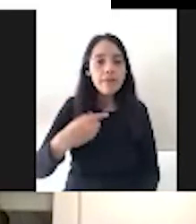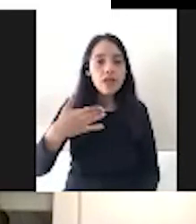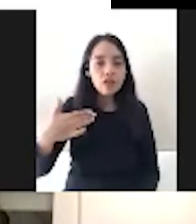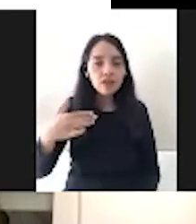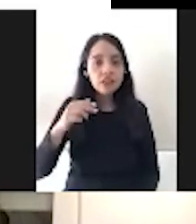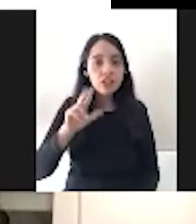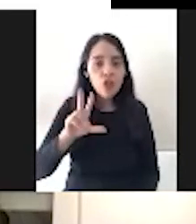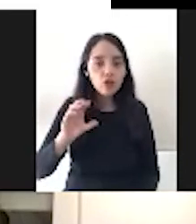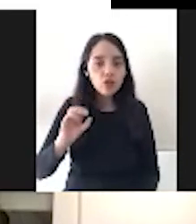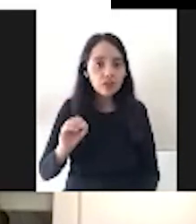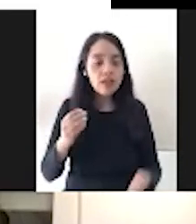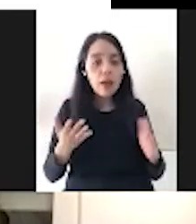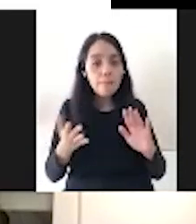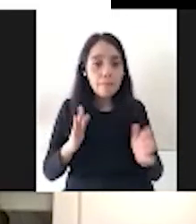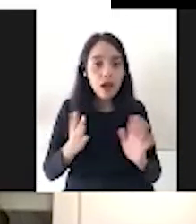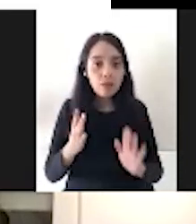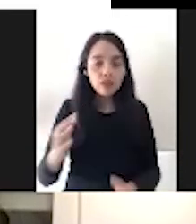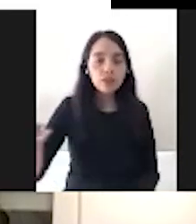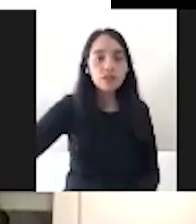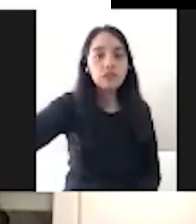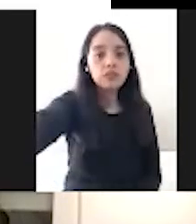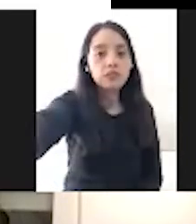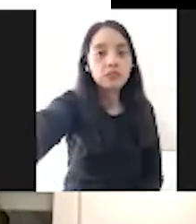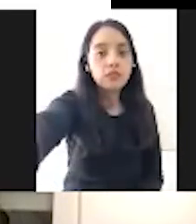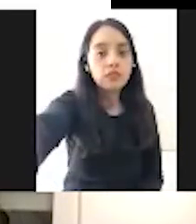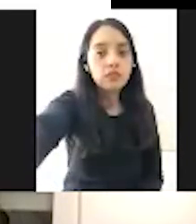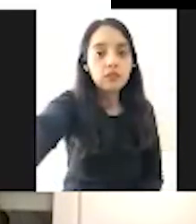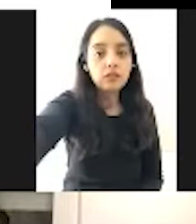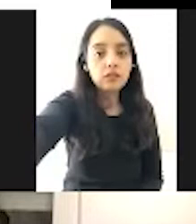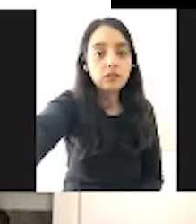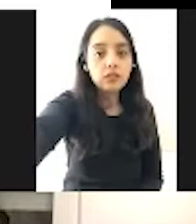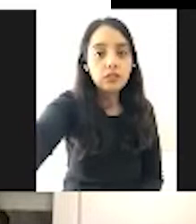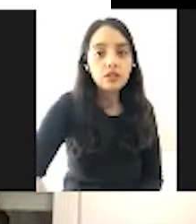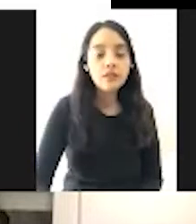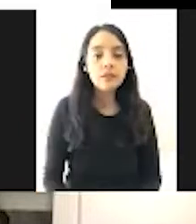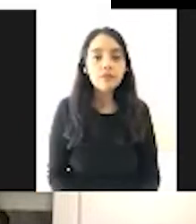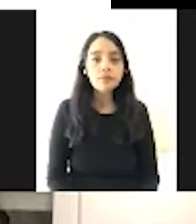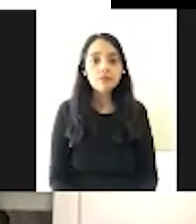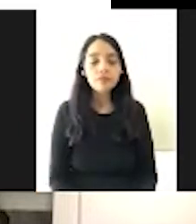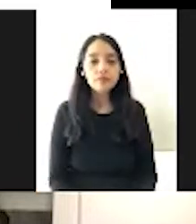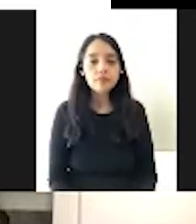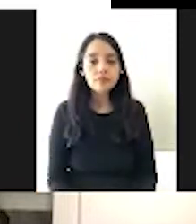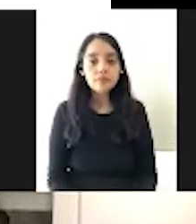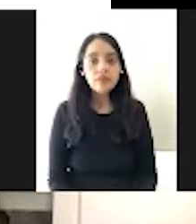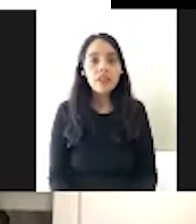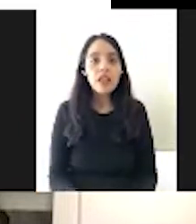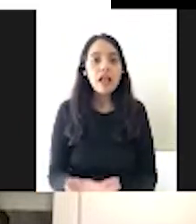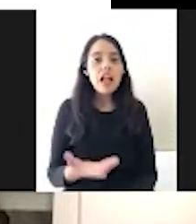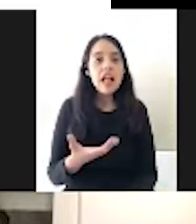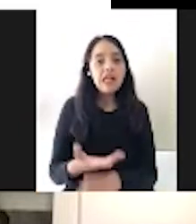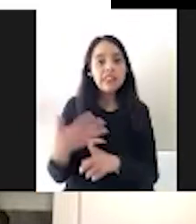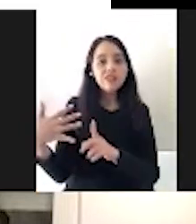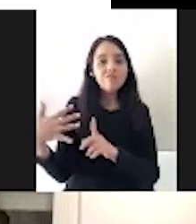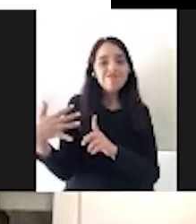a partir de los años 70 y de los años 60, empieza a haber una presión por parte de las familias, de las personas